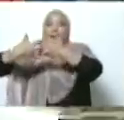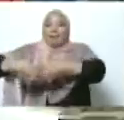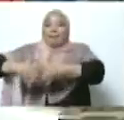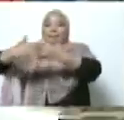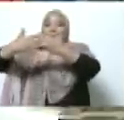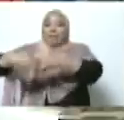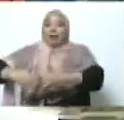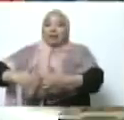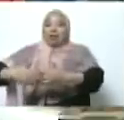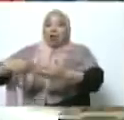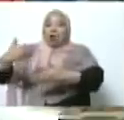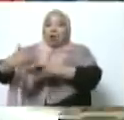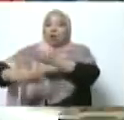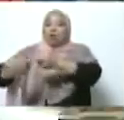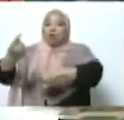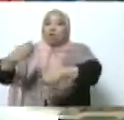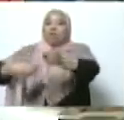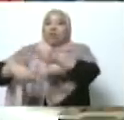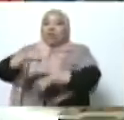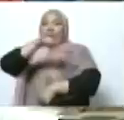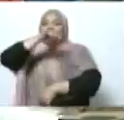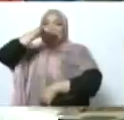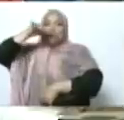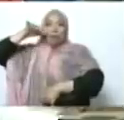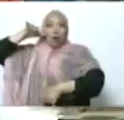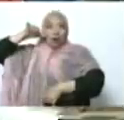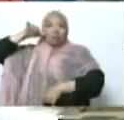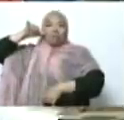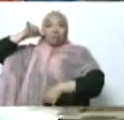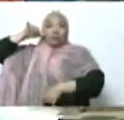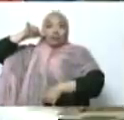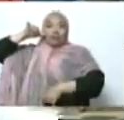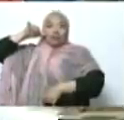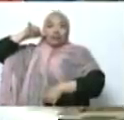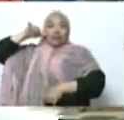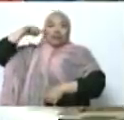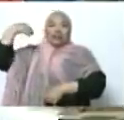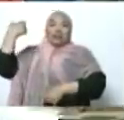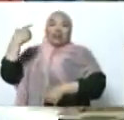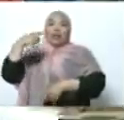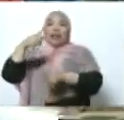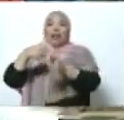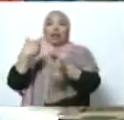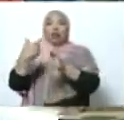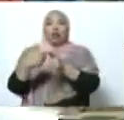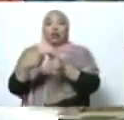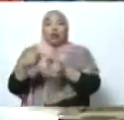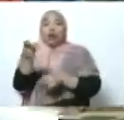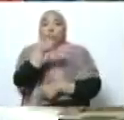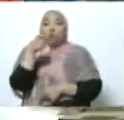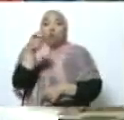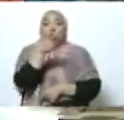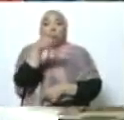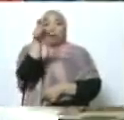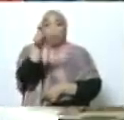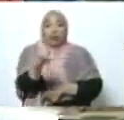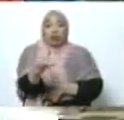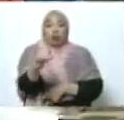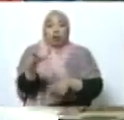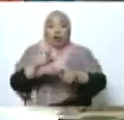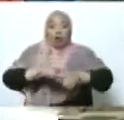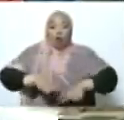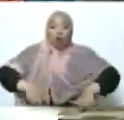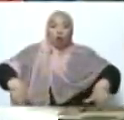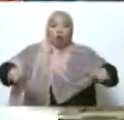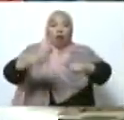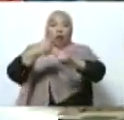además, los becados en Colombia van a tener que buscar otro lugar, ¿ves? Porque se les